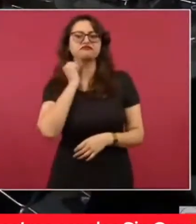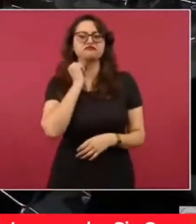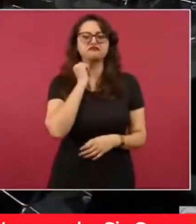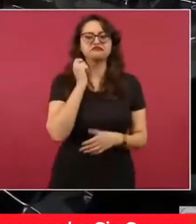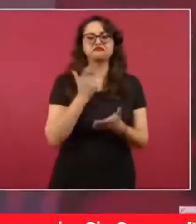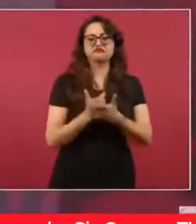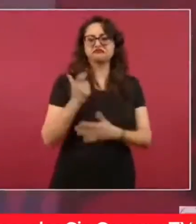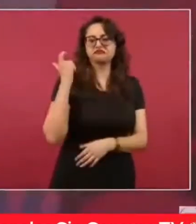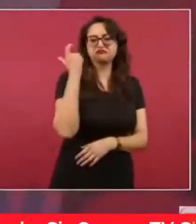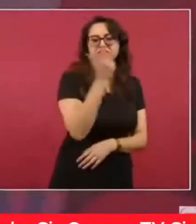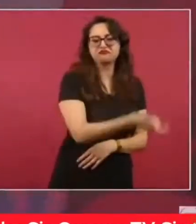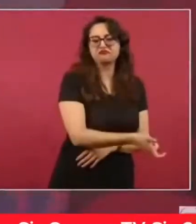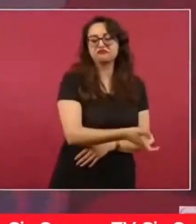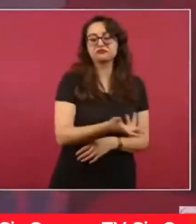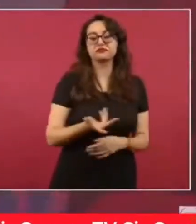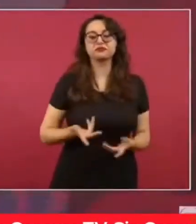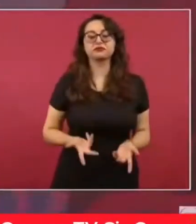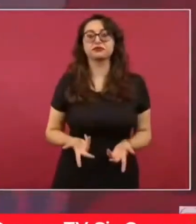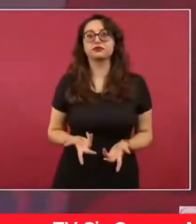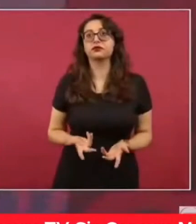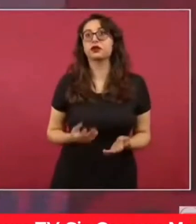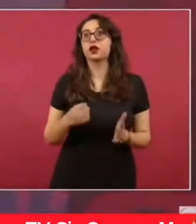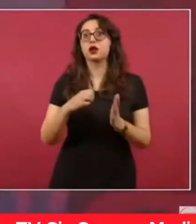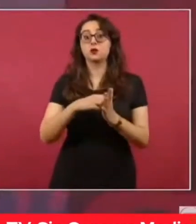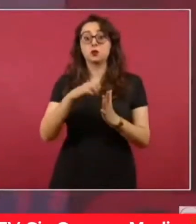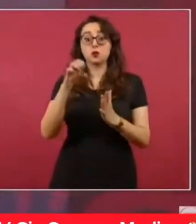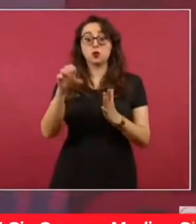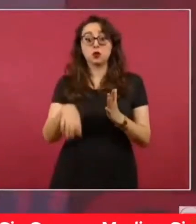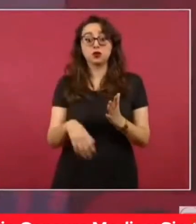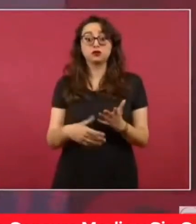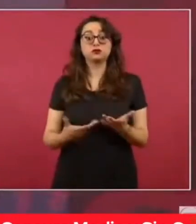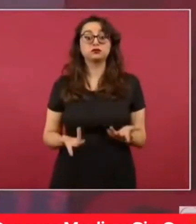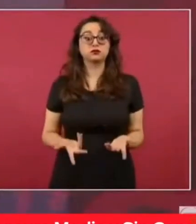los que producen los transgénicos